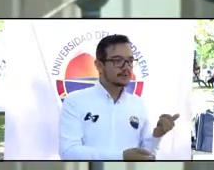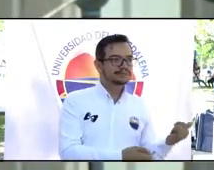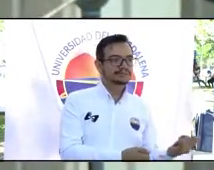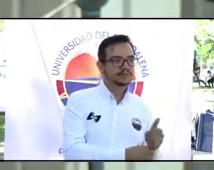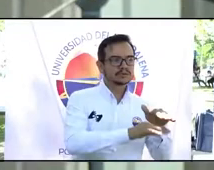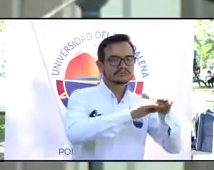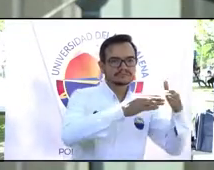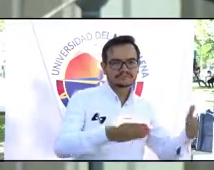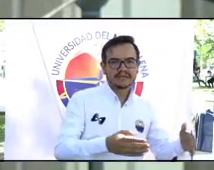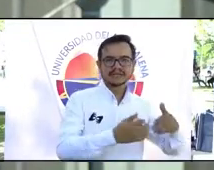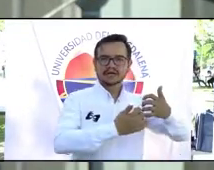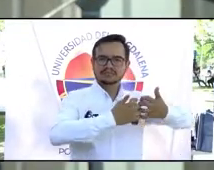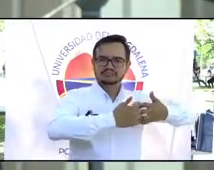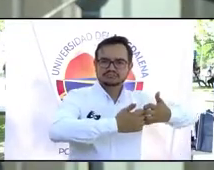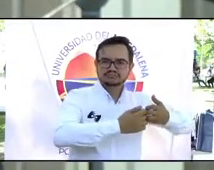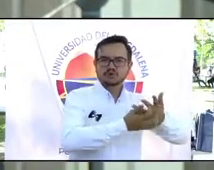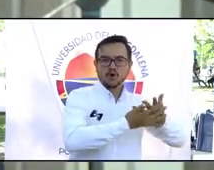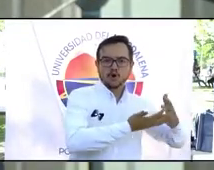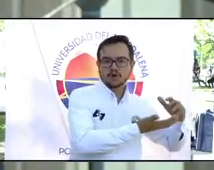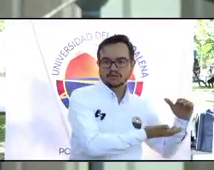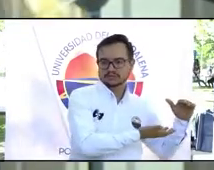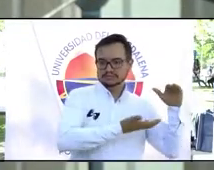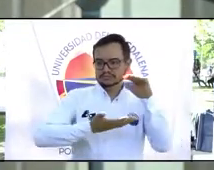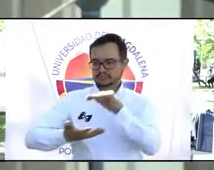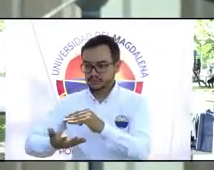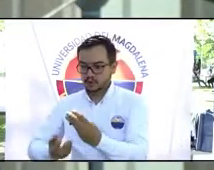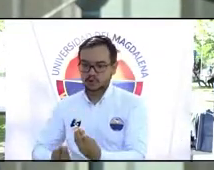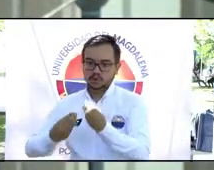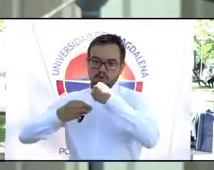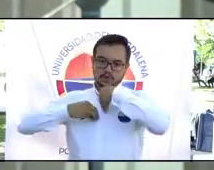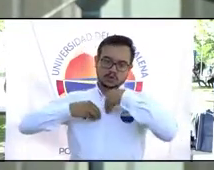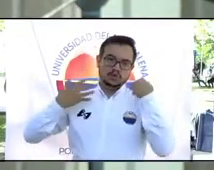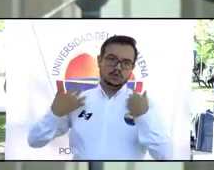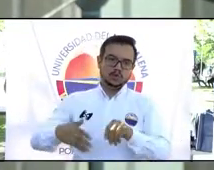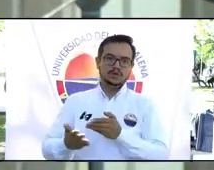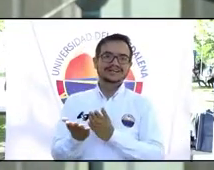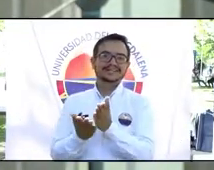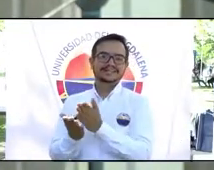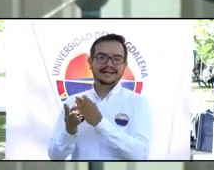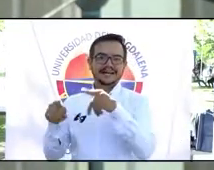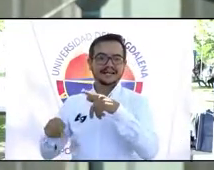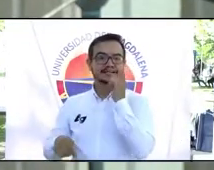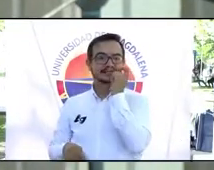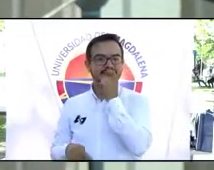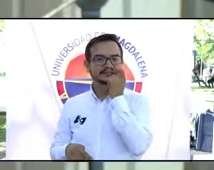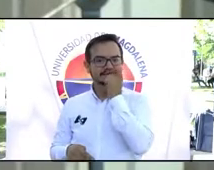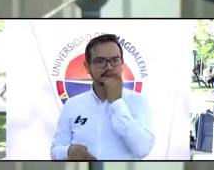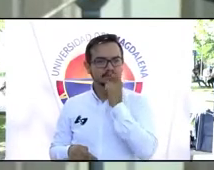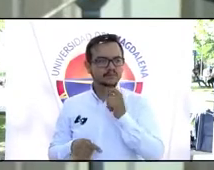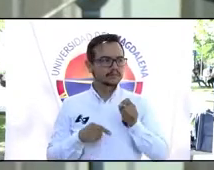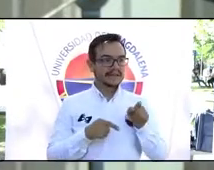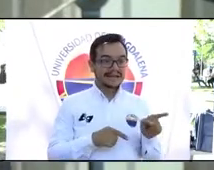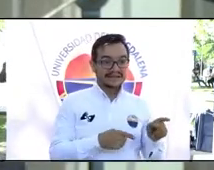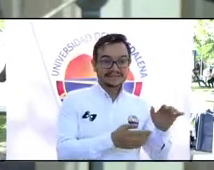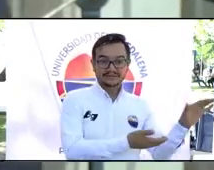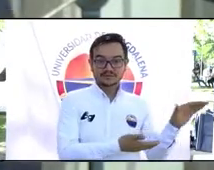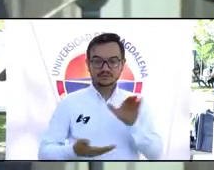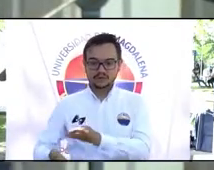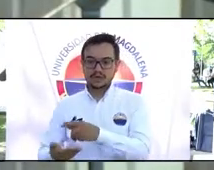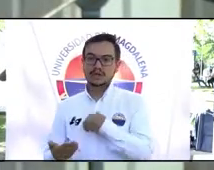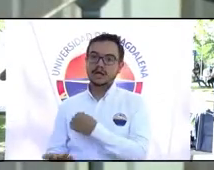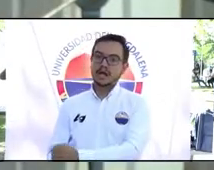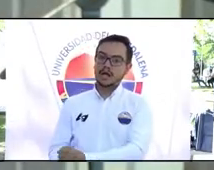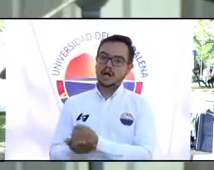nos favorecen a los estudiantes del programa de odontología. Estos recursos fortalecen los procesos de